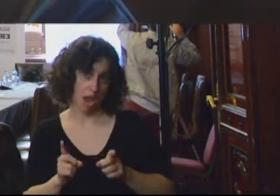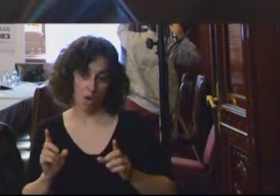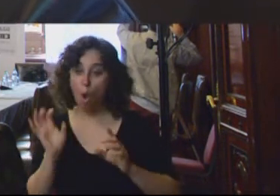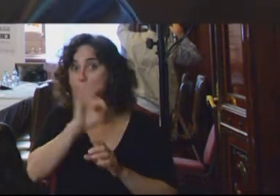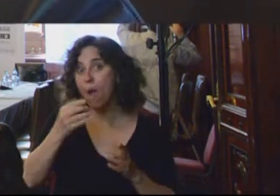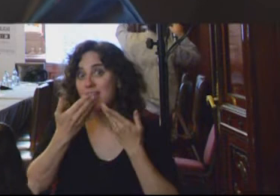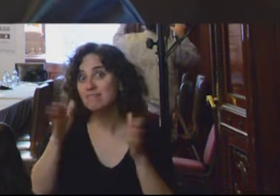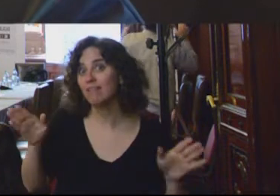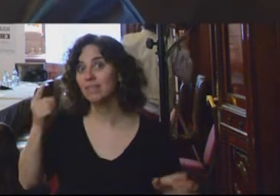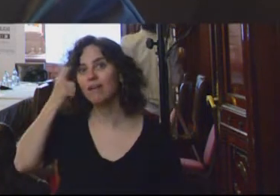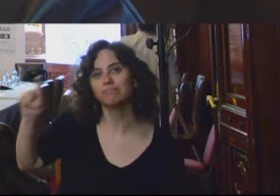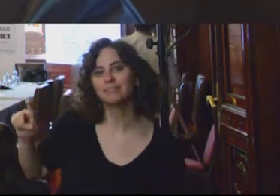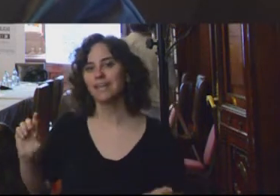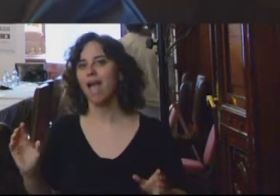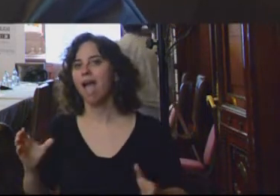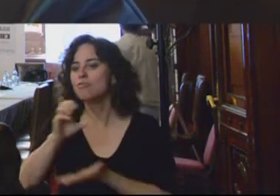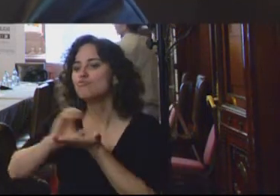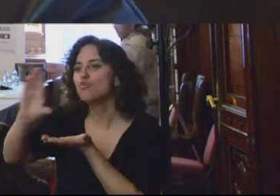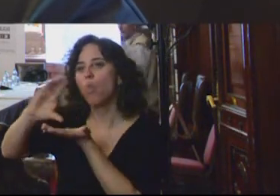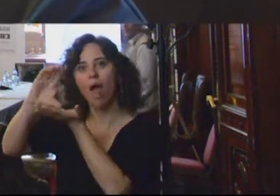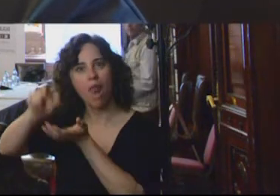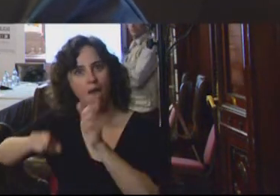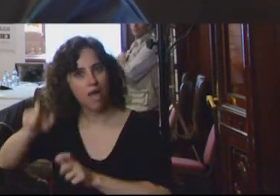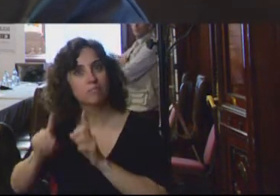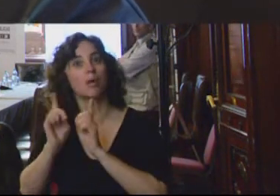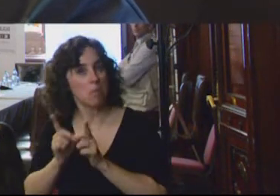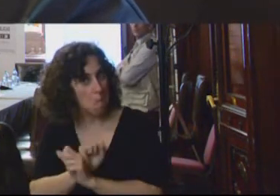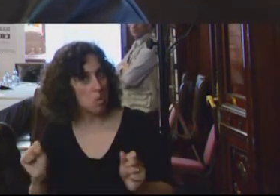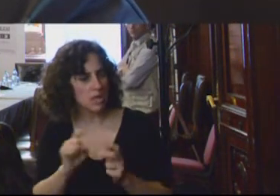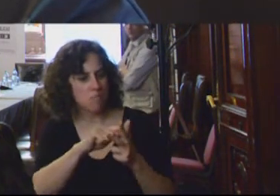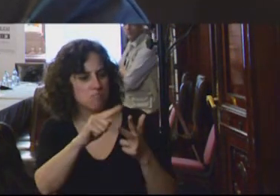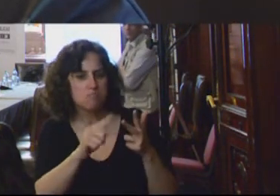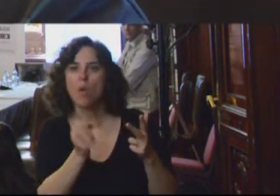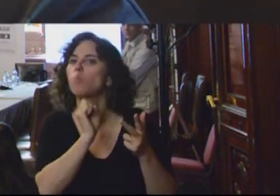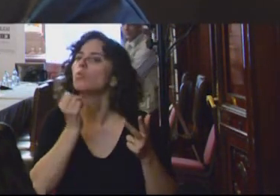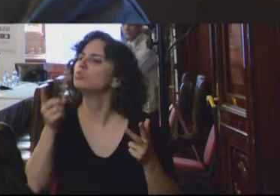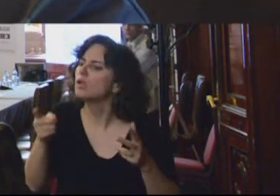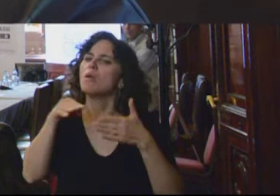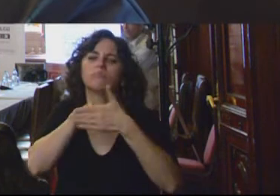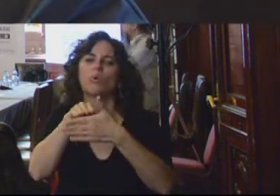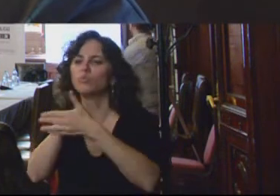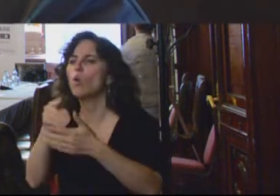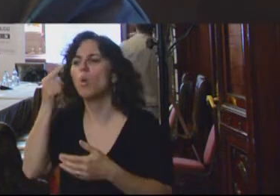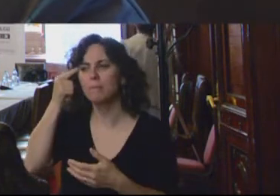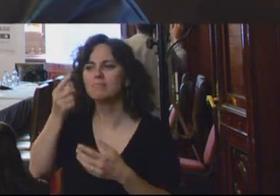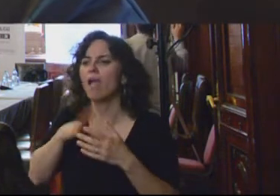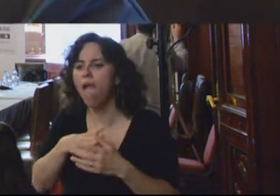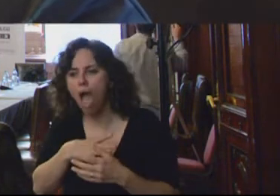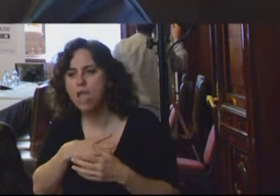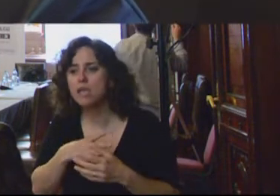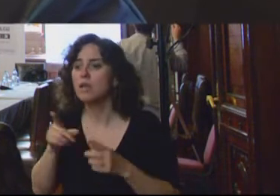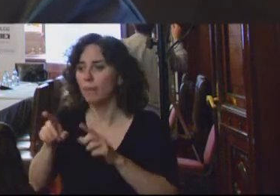ciudadana. ¿Qué obstáculos ustedes aprecian, si los hay, para que puedan avanzar